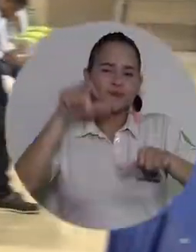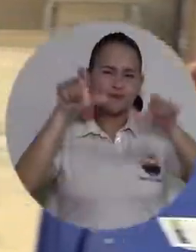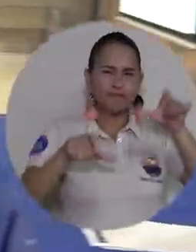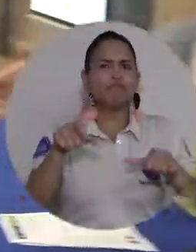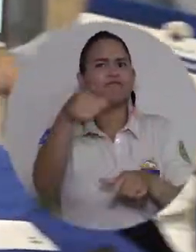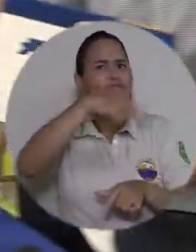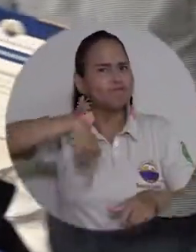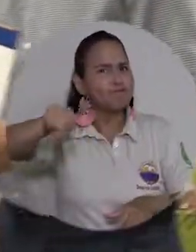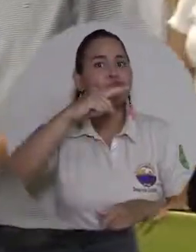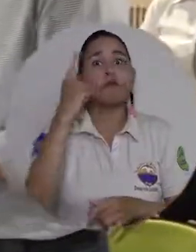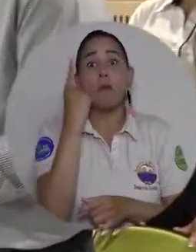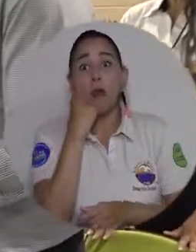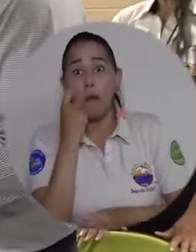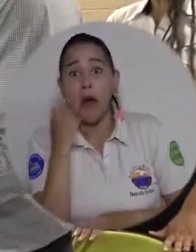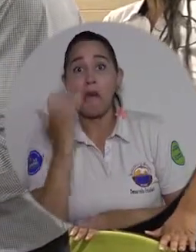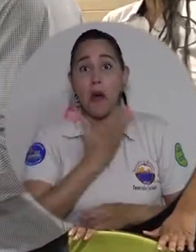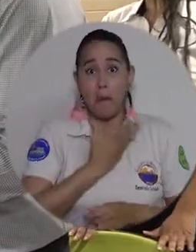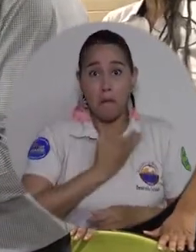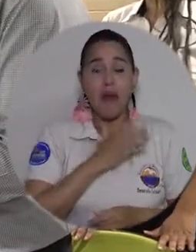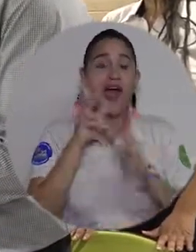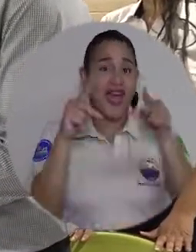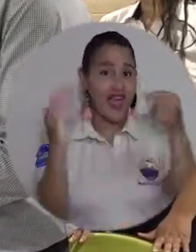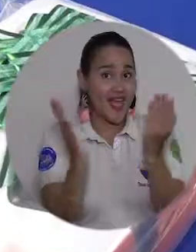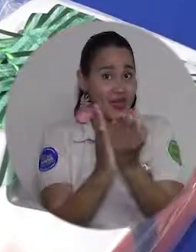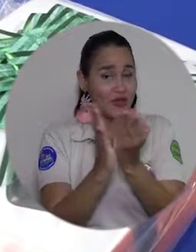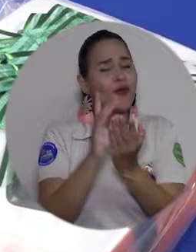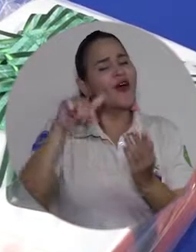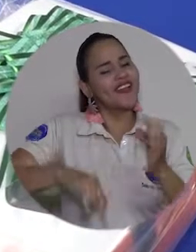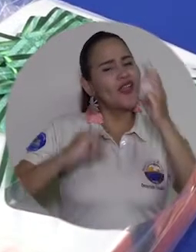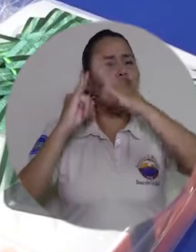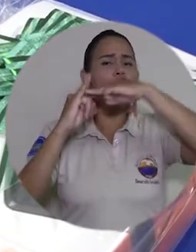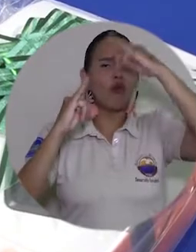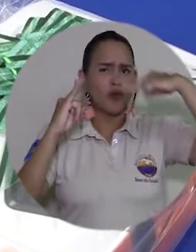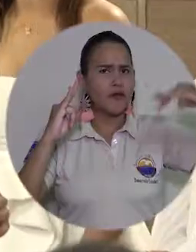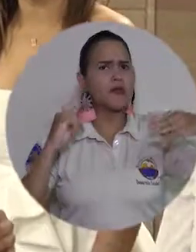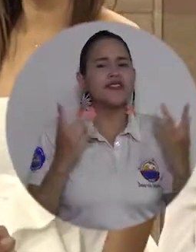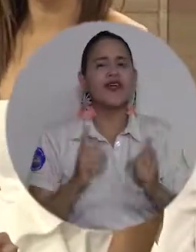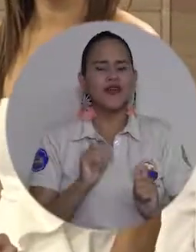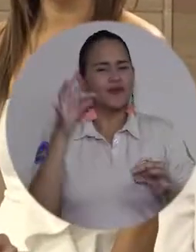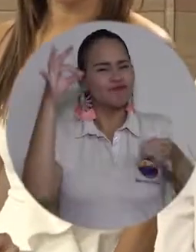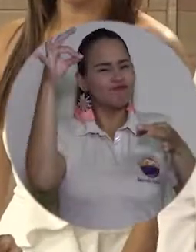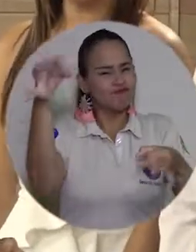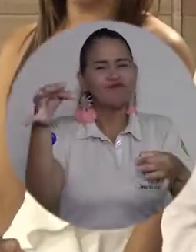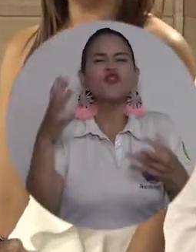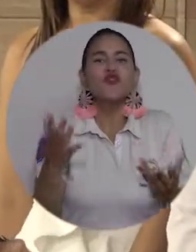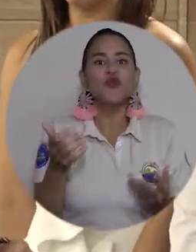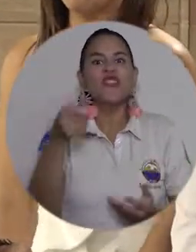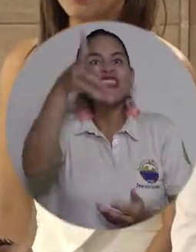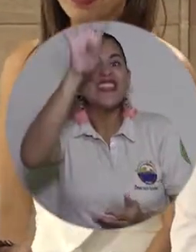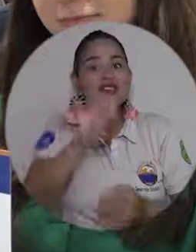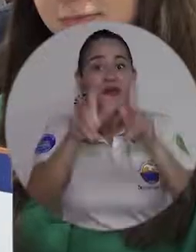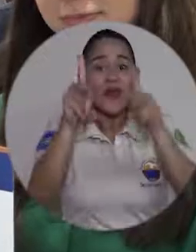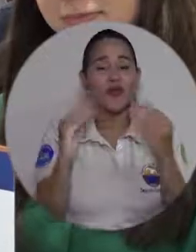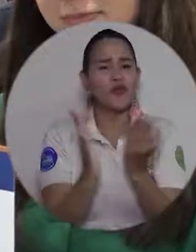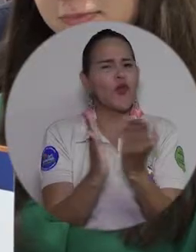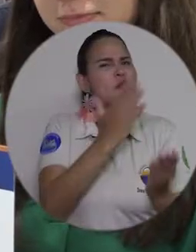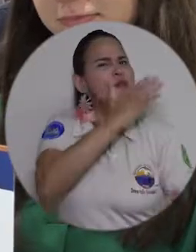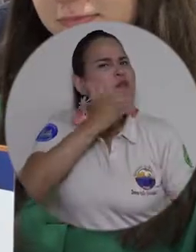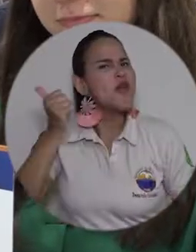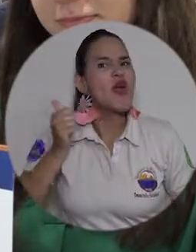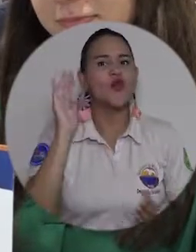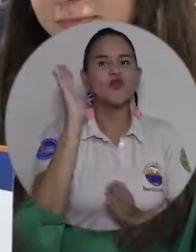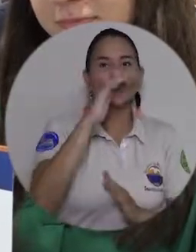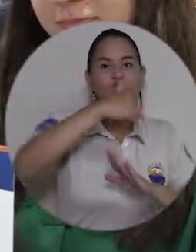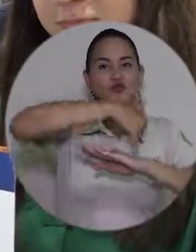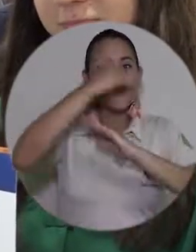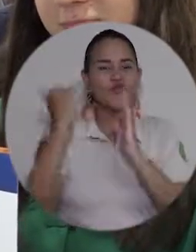Con la presencia de los padres de familia, la Universidad del Magdalena realizó el acto de reconocimiento a 19 estudiantes que obtuvieron los mejores puntajes en las